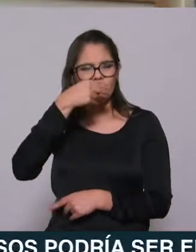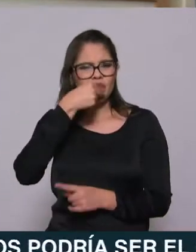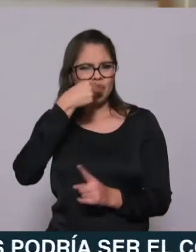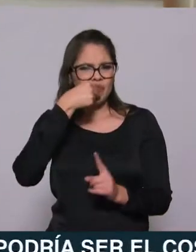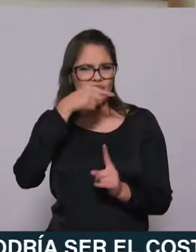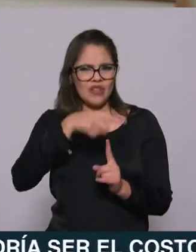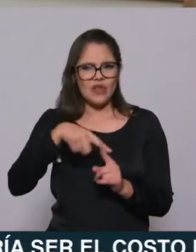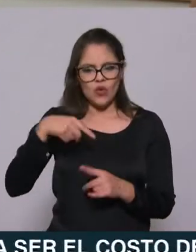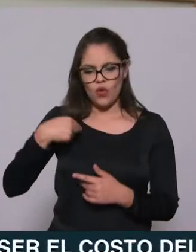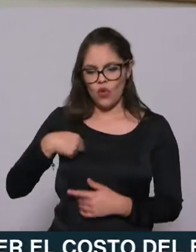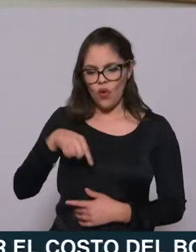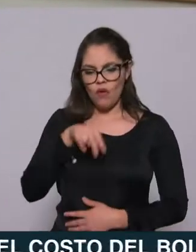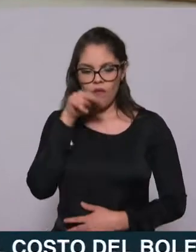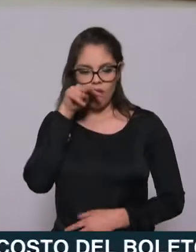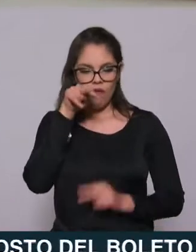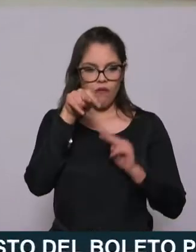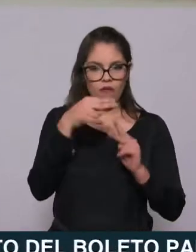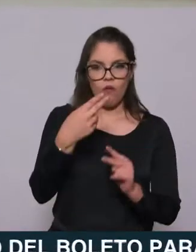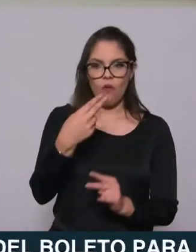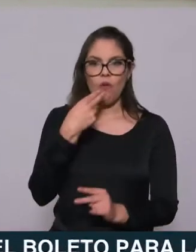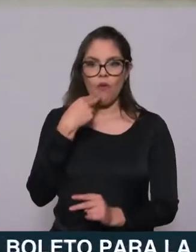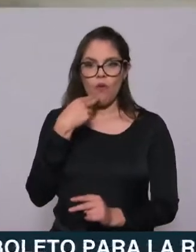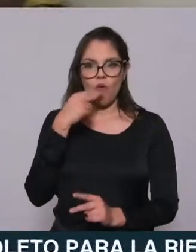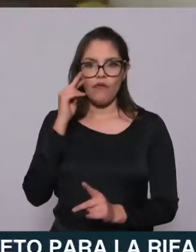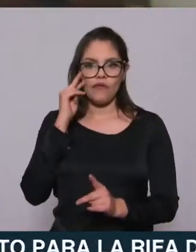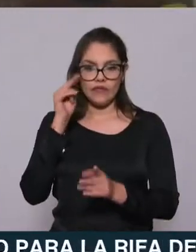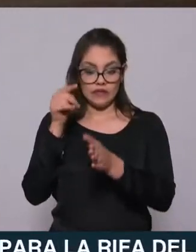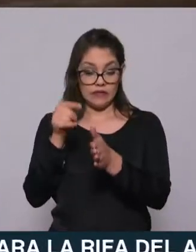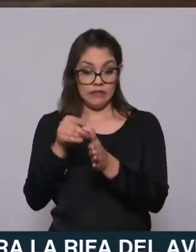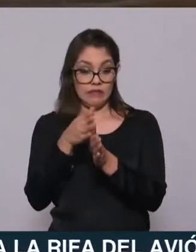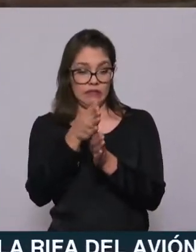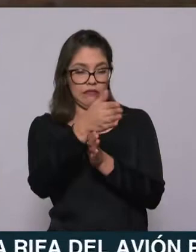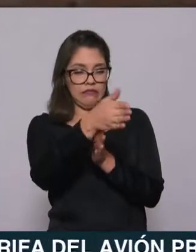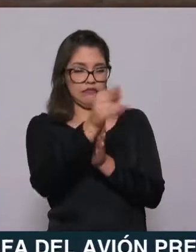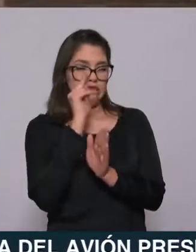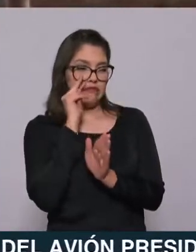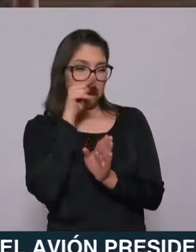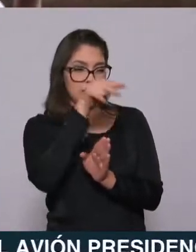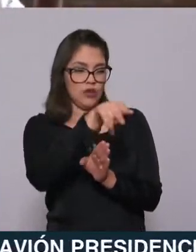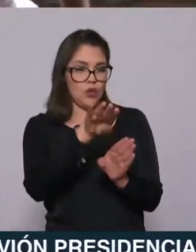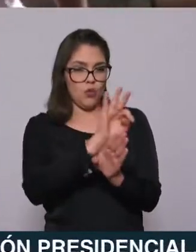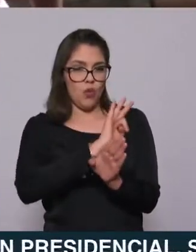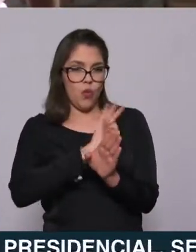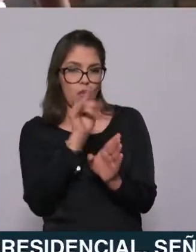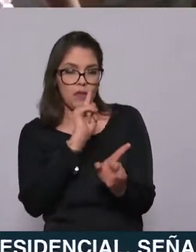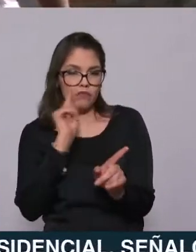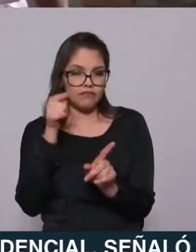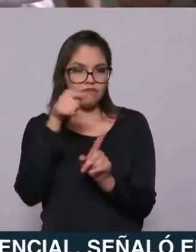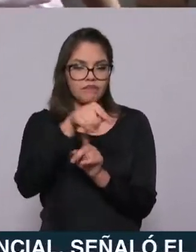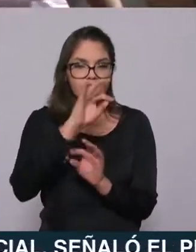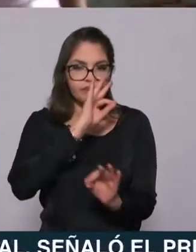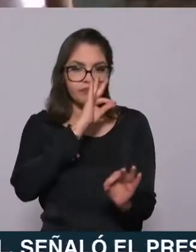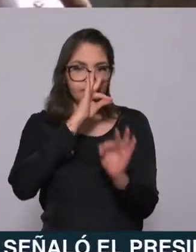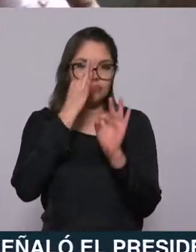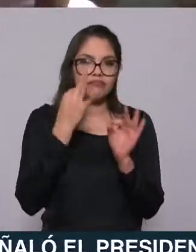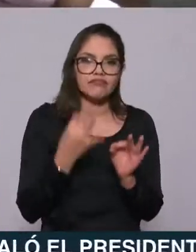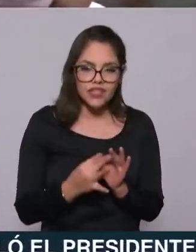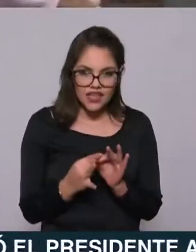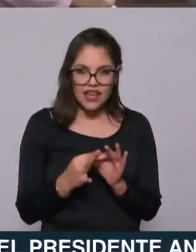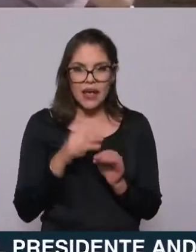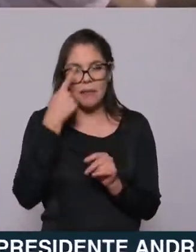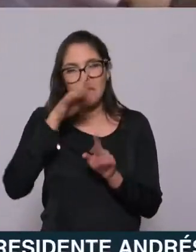los billaristas, hacer esa referencia y poder cómo realizar una carambola en base